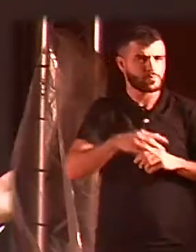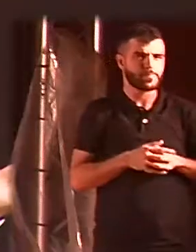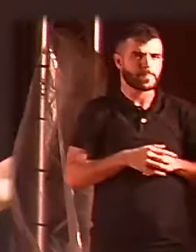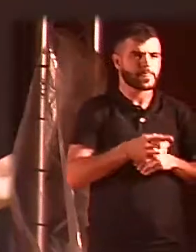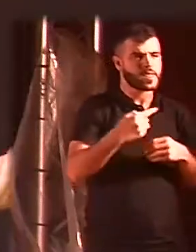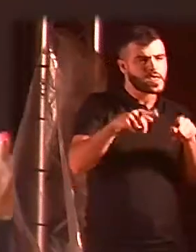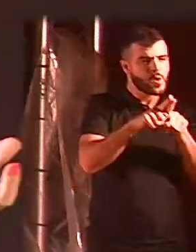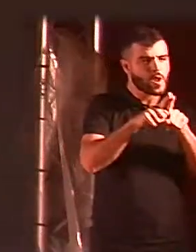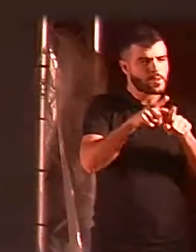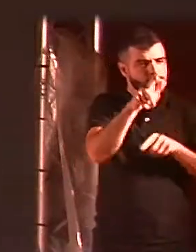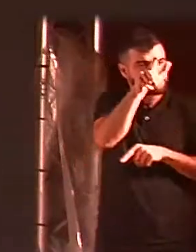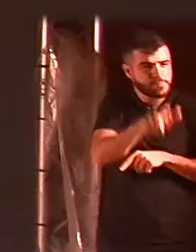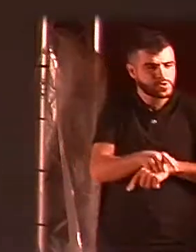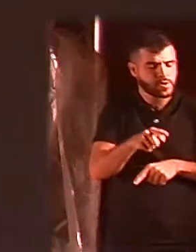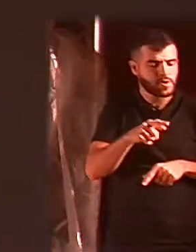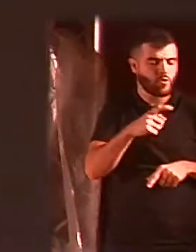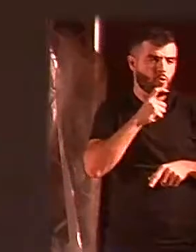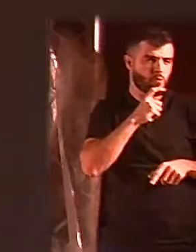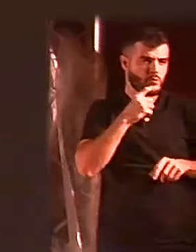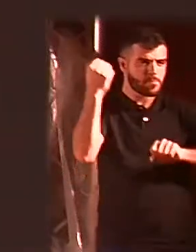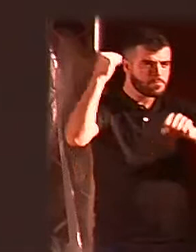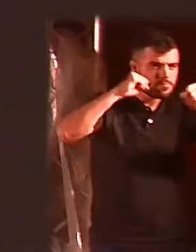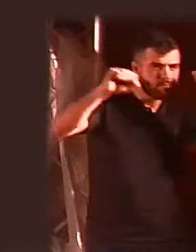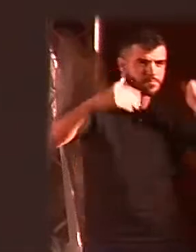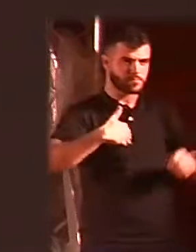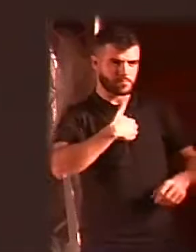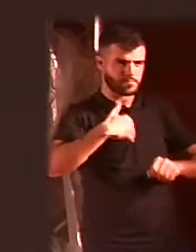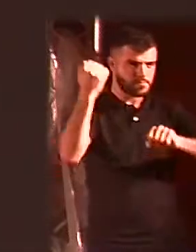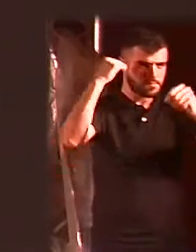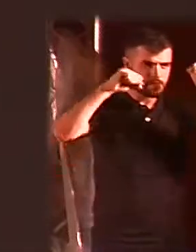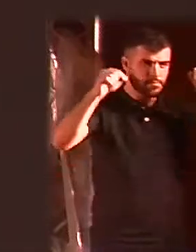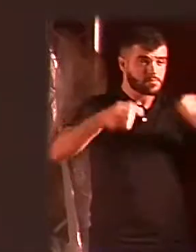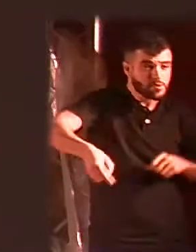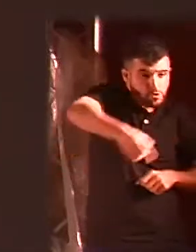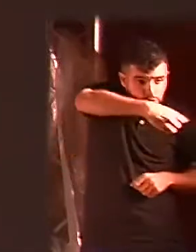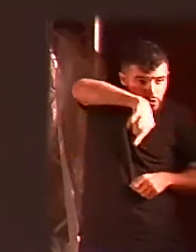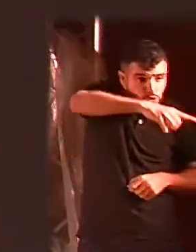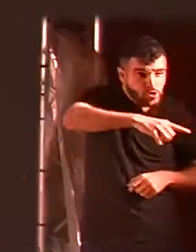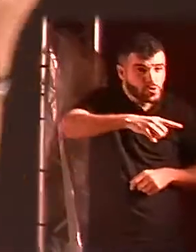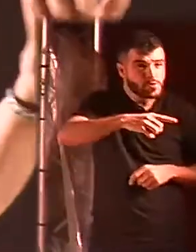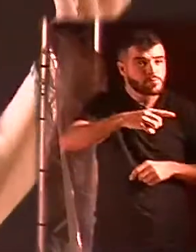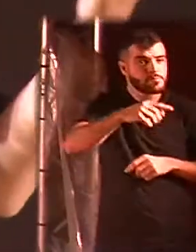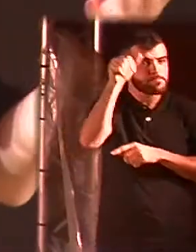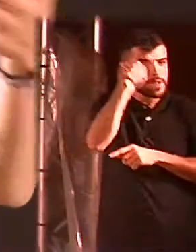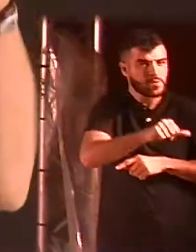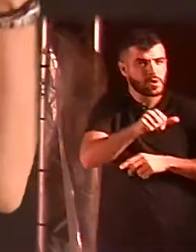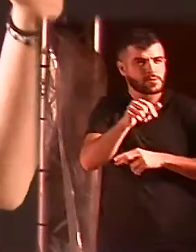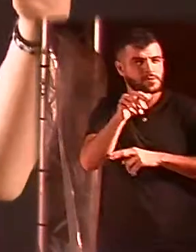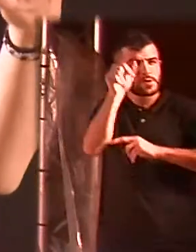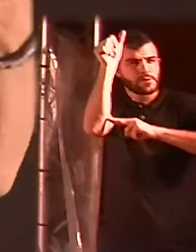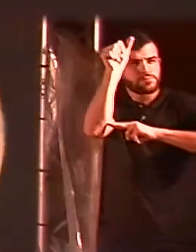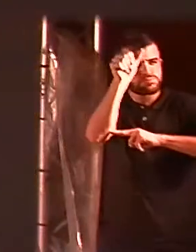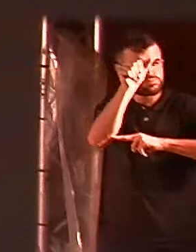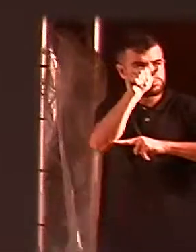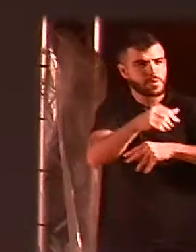mete Rutger Hauer en un personaje? ¿Cómo nosotros, los espectadores, entramos en este juego de